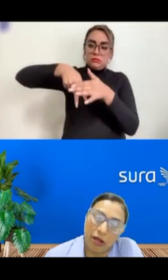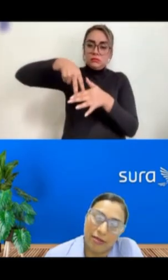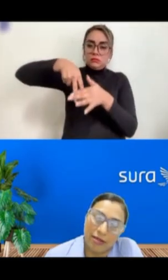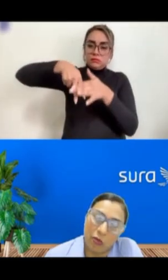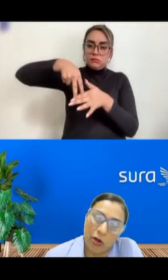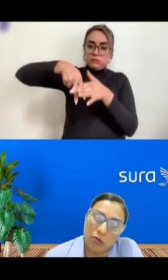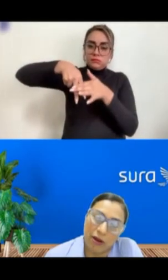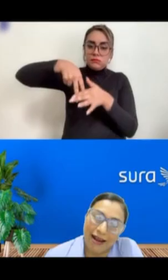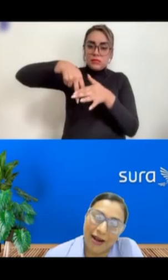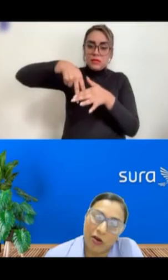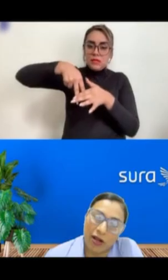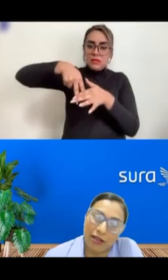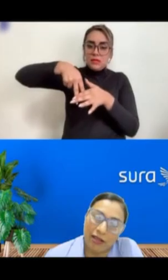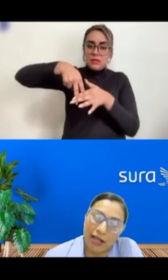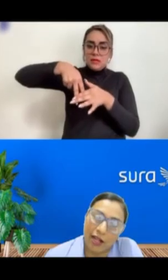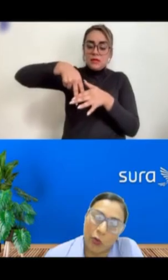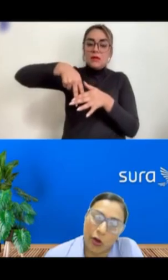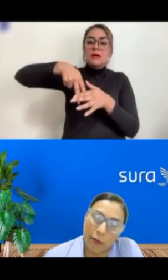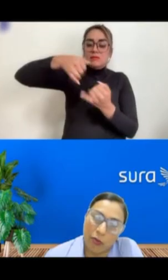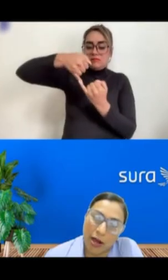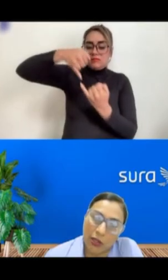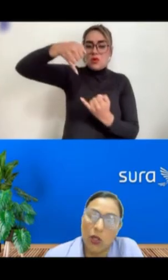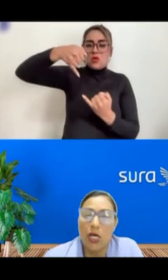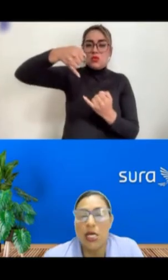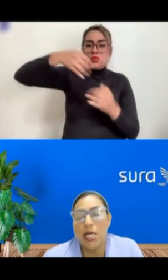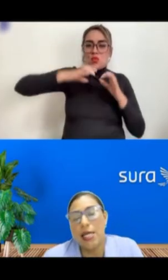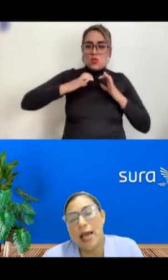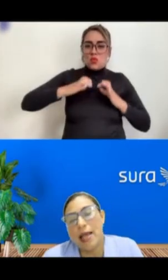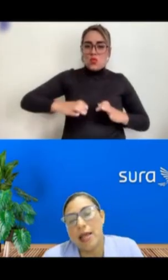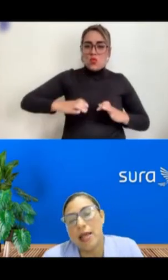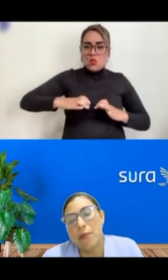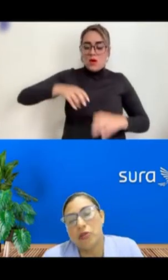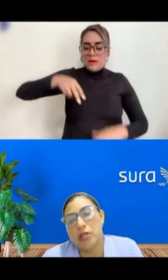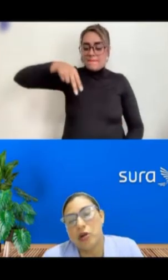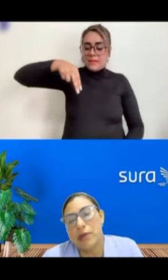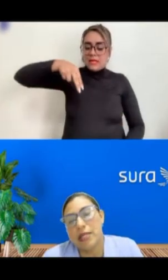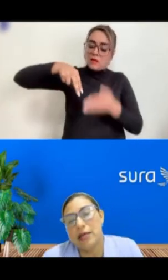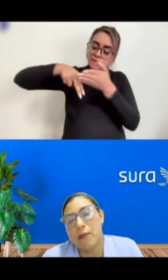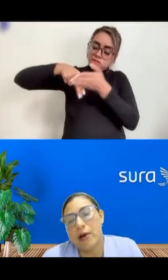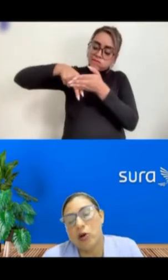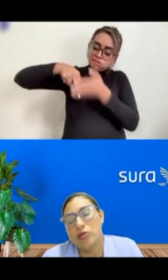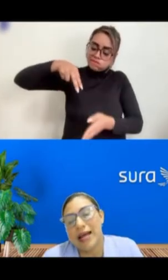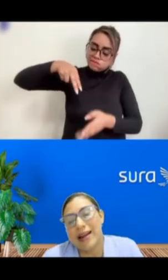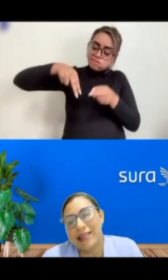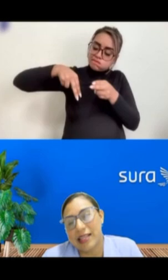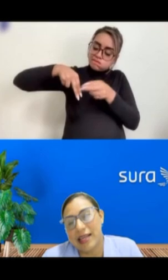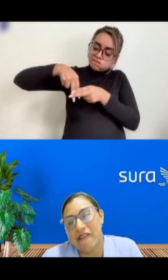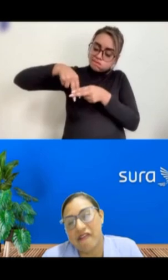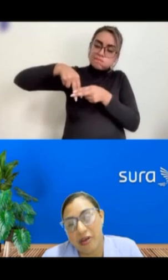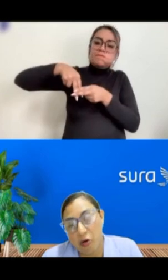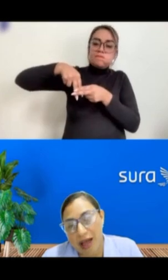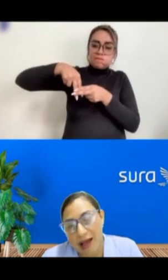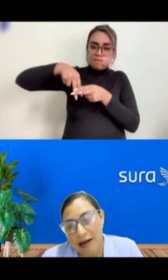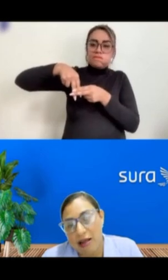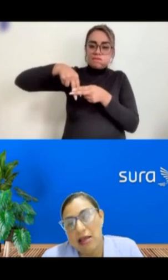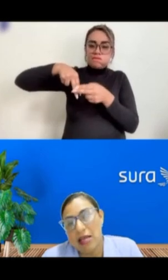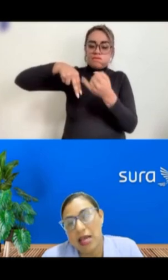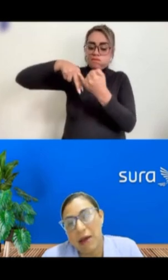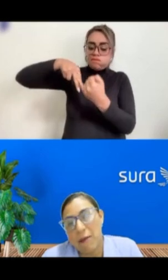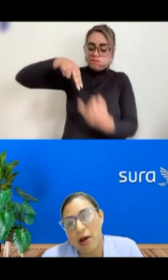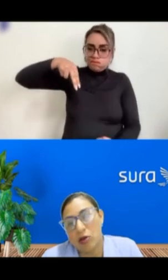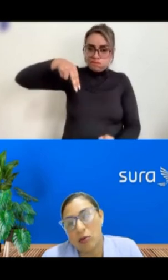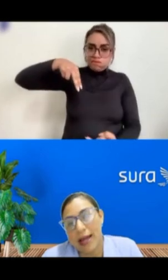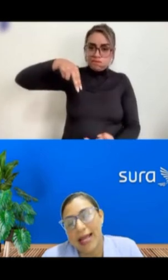Recuerde que el fémur es el hueso más largo que tiene el cuerpo humano y ahí posteriormente vamos a encontrar la arteria